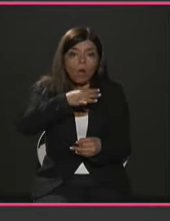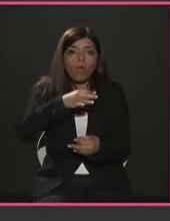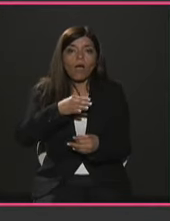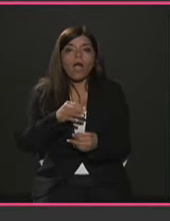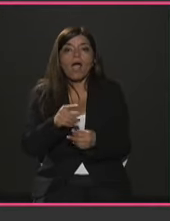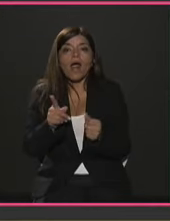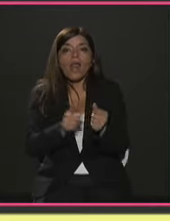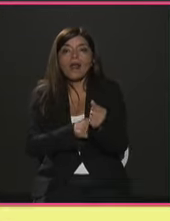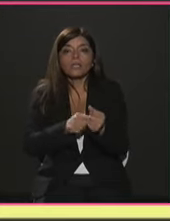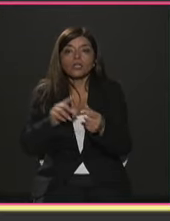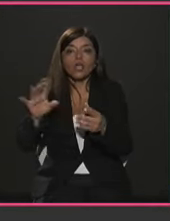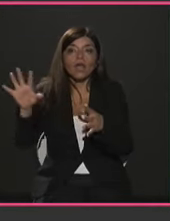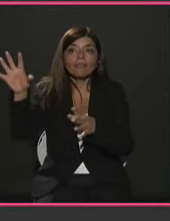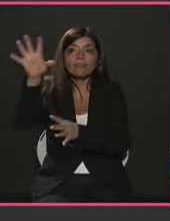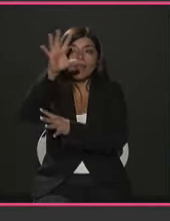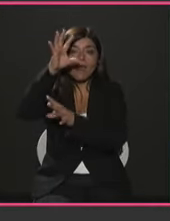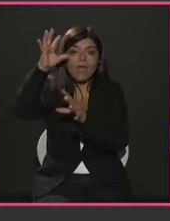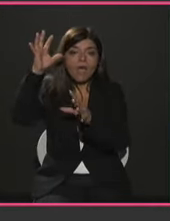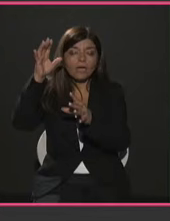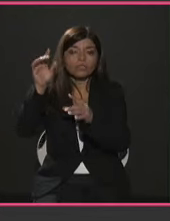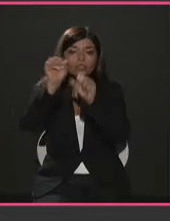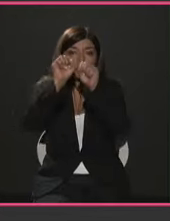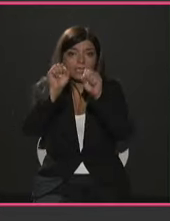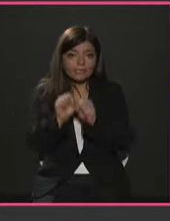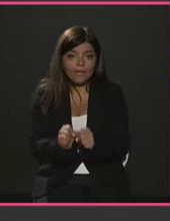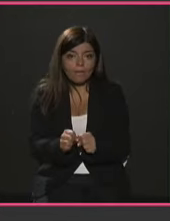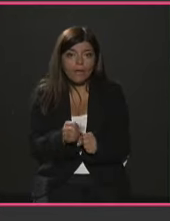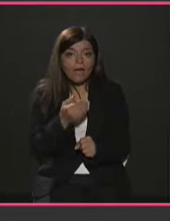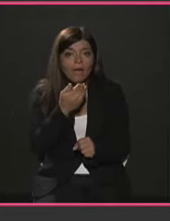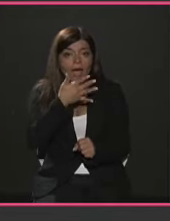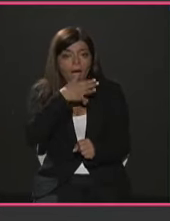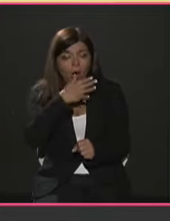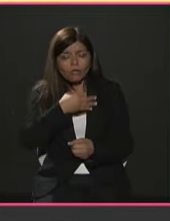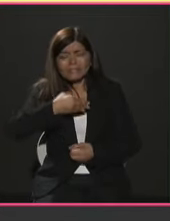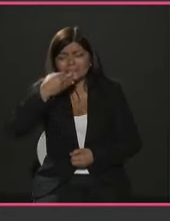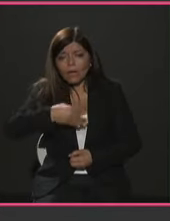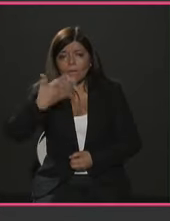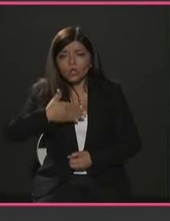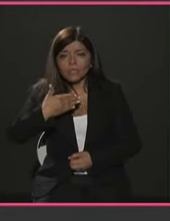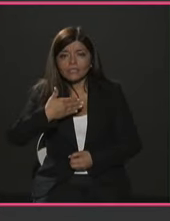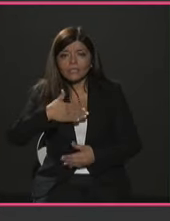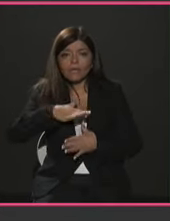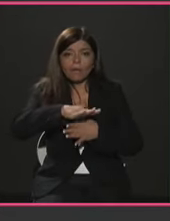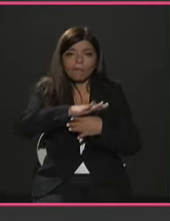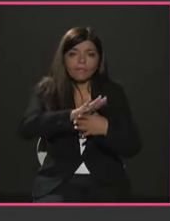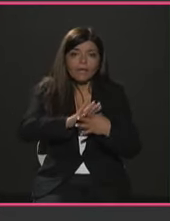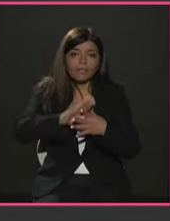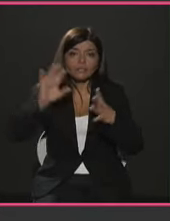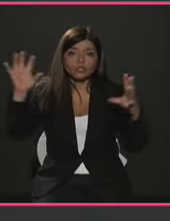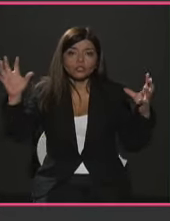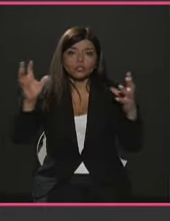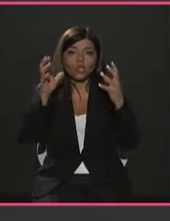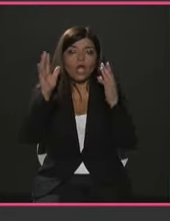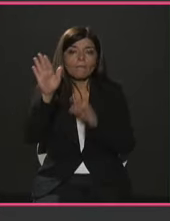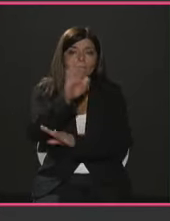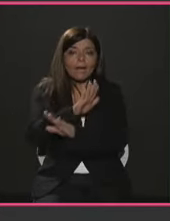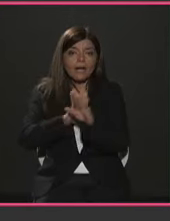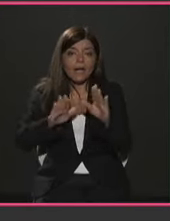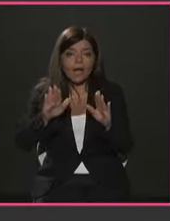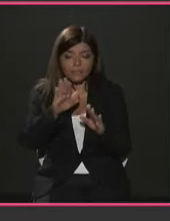energía el ecosistema la agua es crucial también para el balance ecosistema y para la